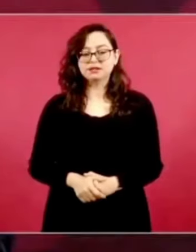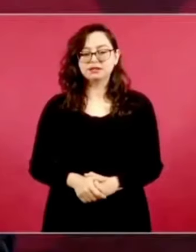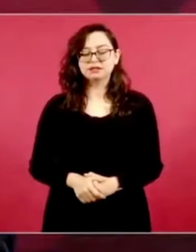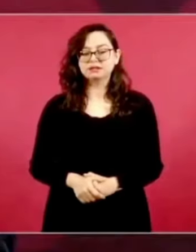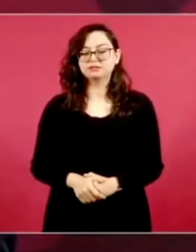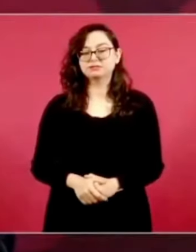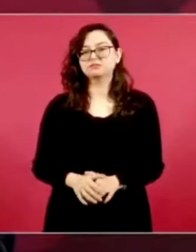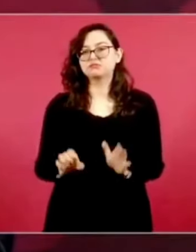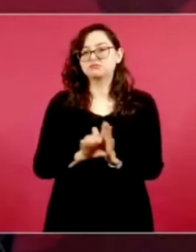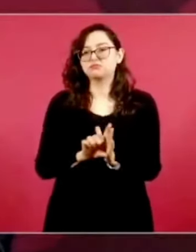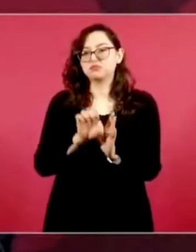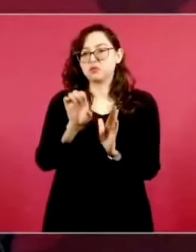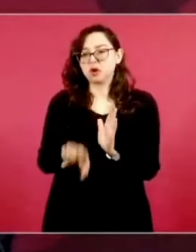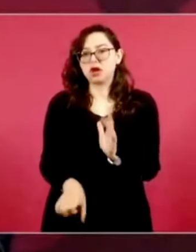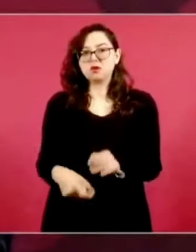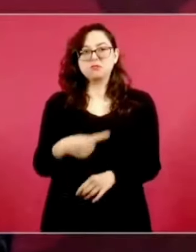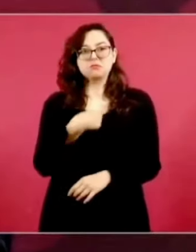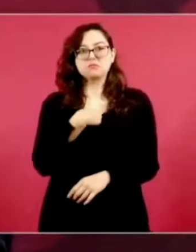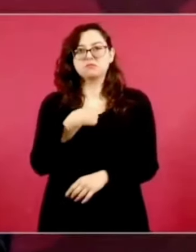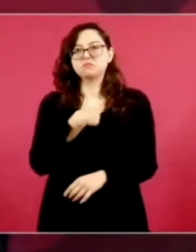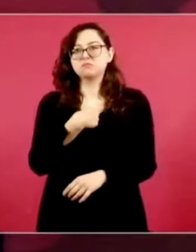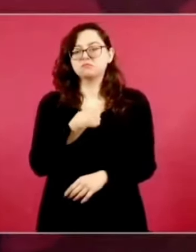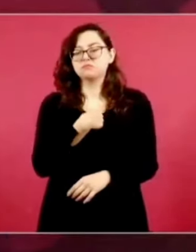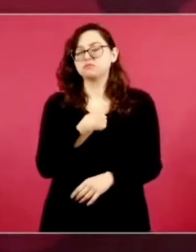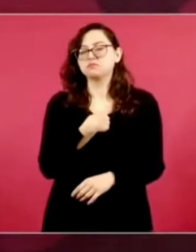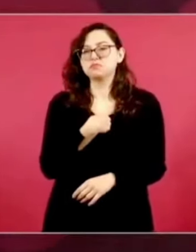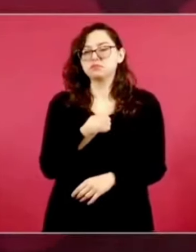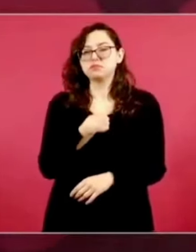mí me